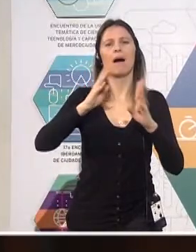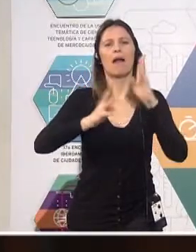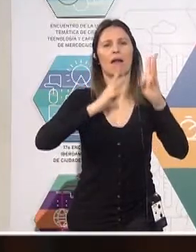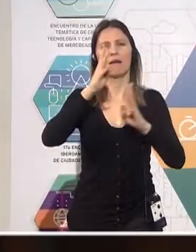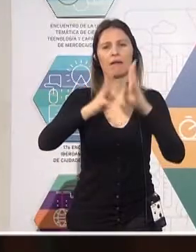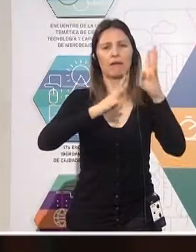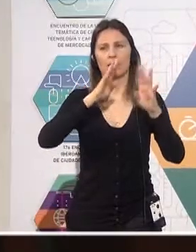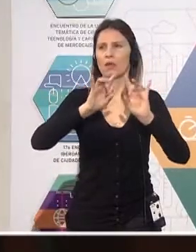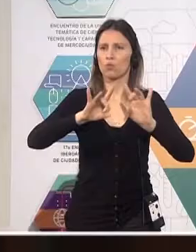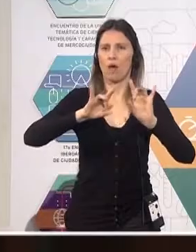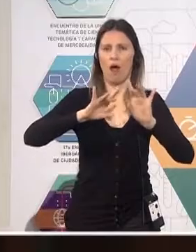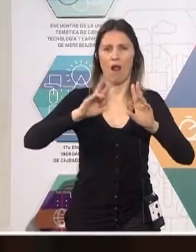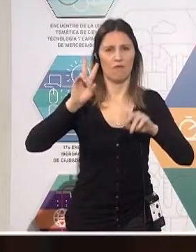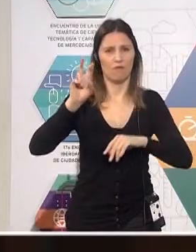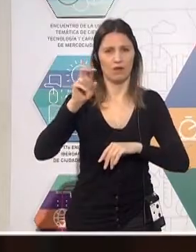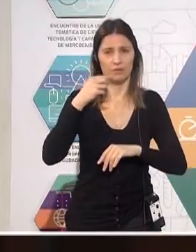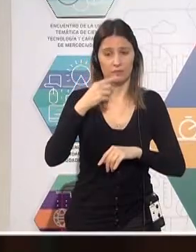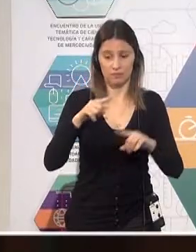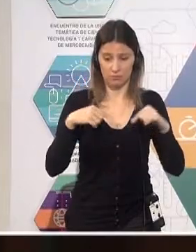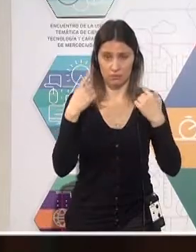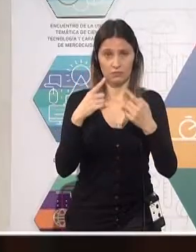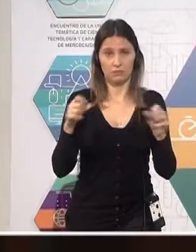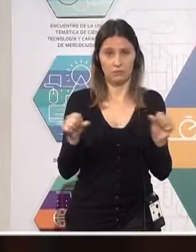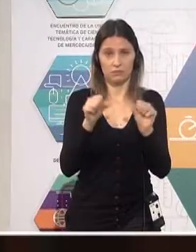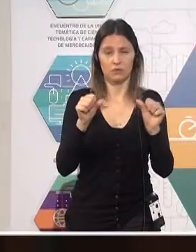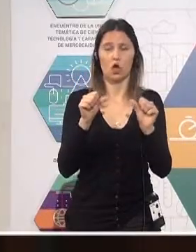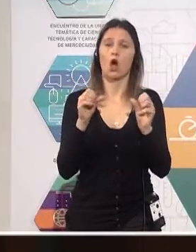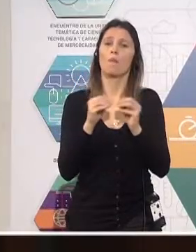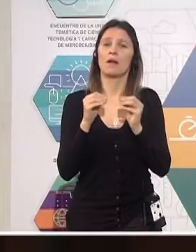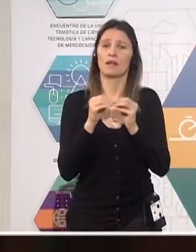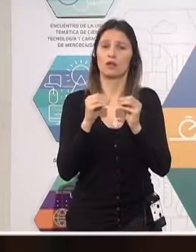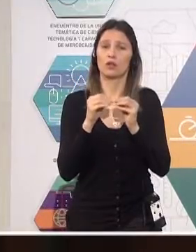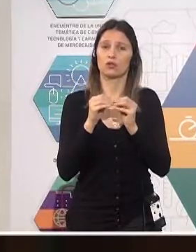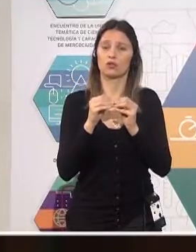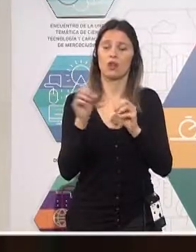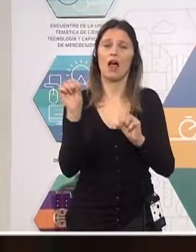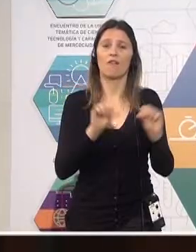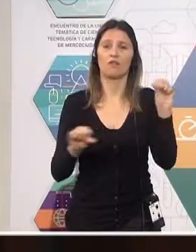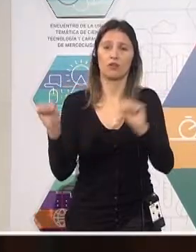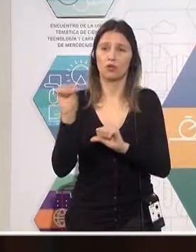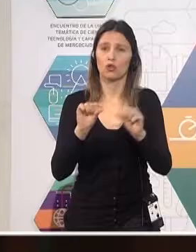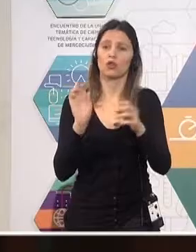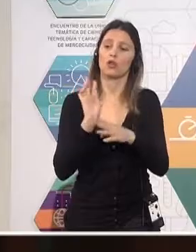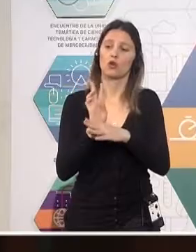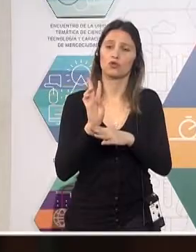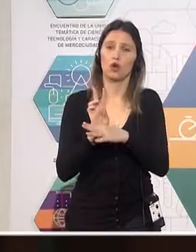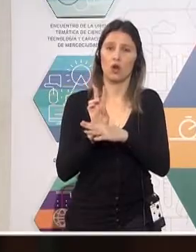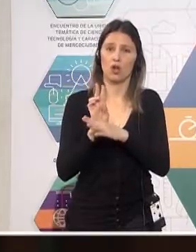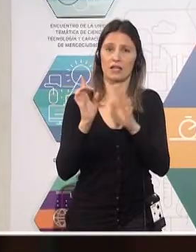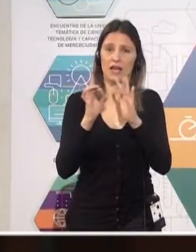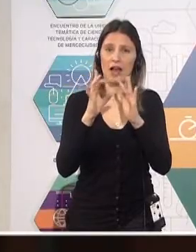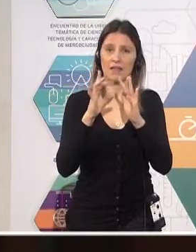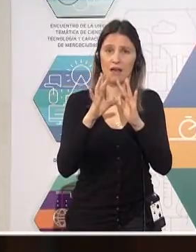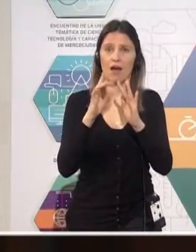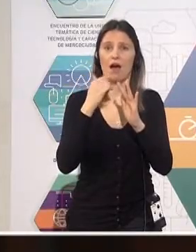y para eso concretamente estamos trabajando con los compañeros de laboratorio de control y calidad ambiental allá en el